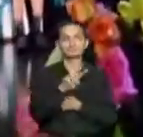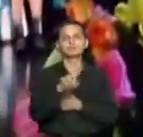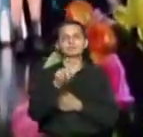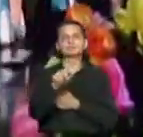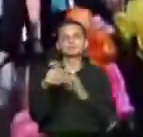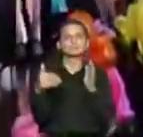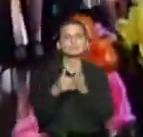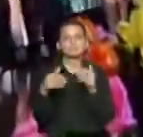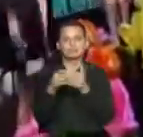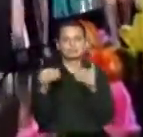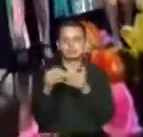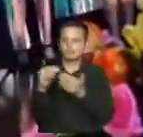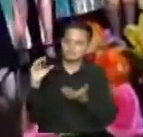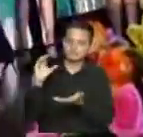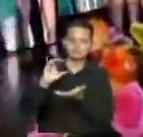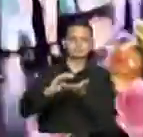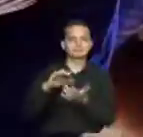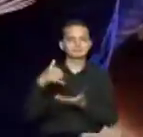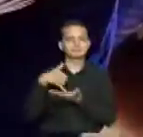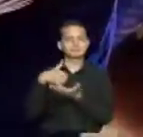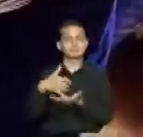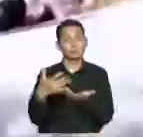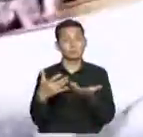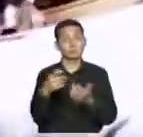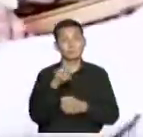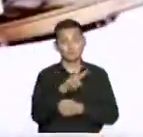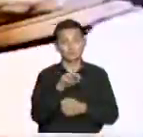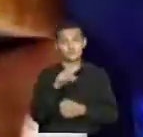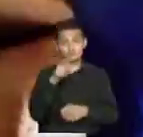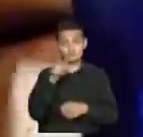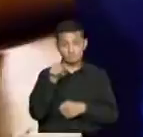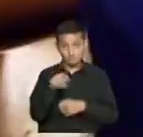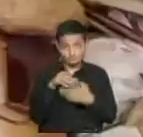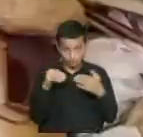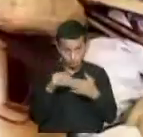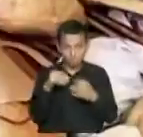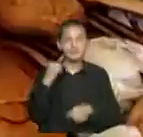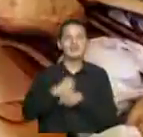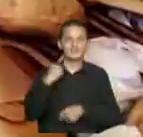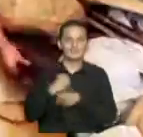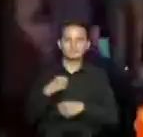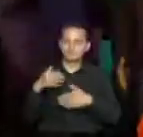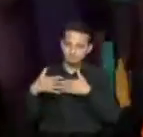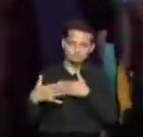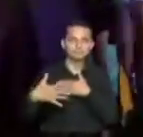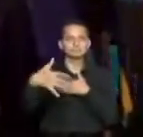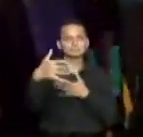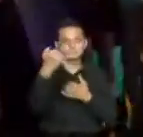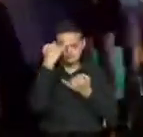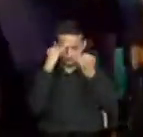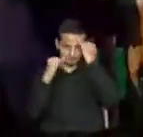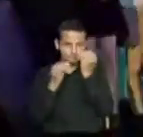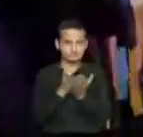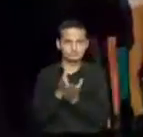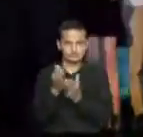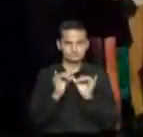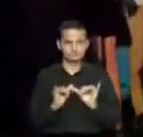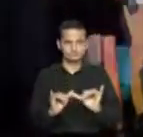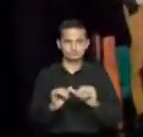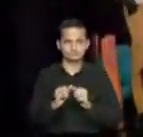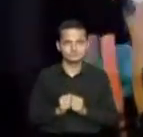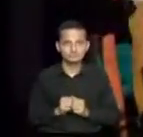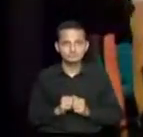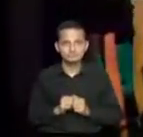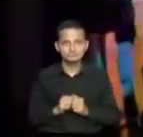en la Liga de Emprendedores, monto que será utilizado directamente en materia prima para su emprendimiento. Cristina Pavón,